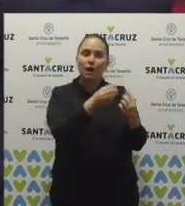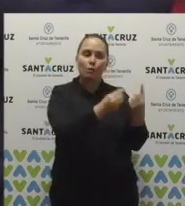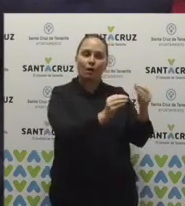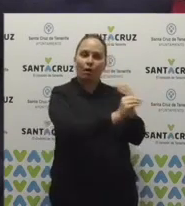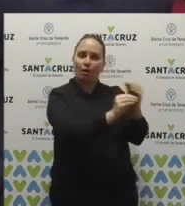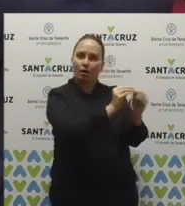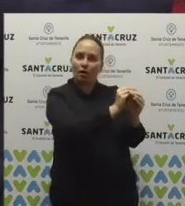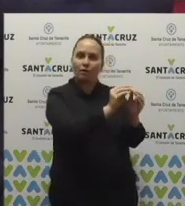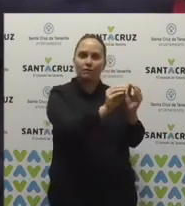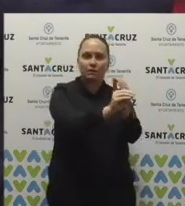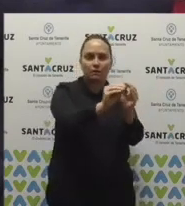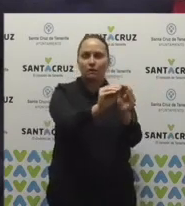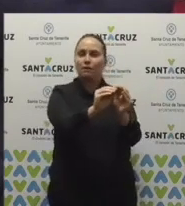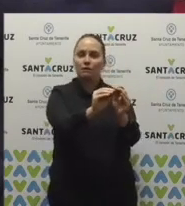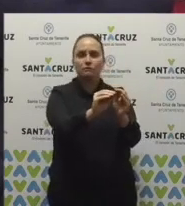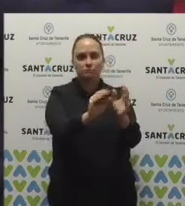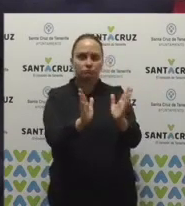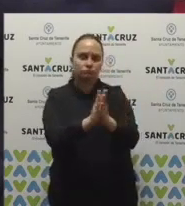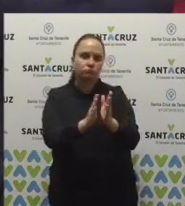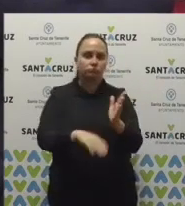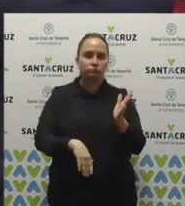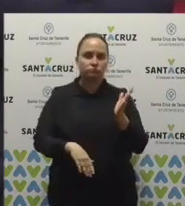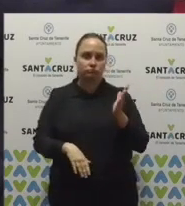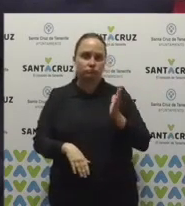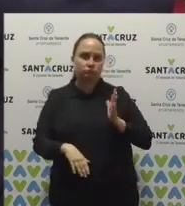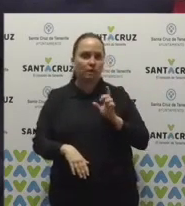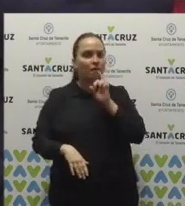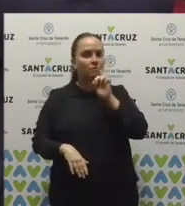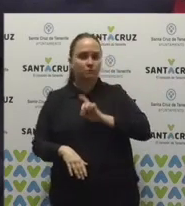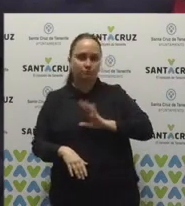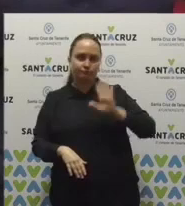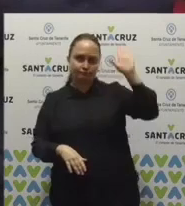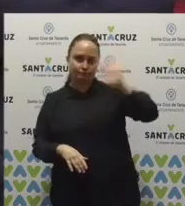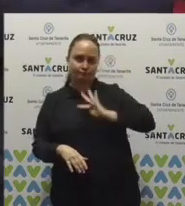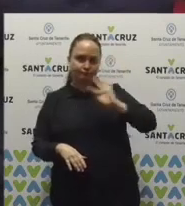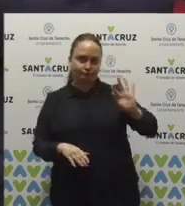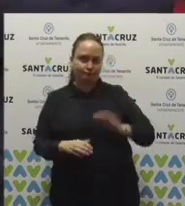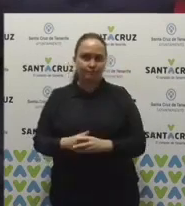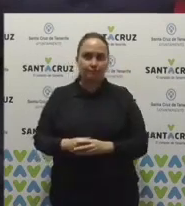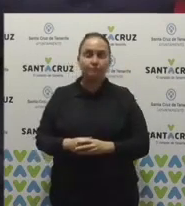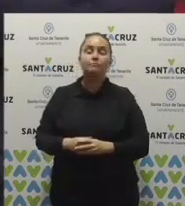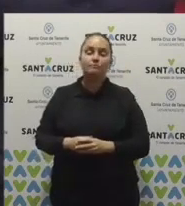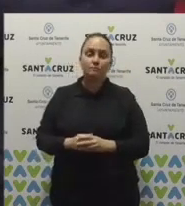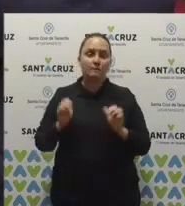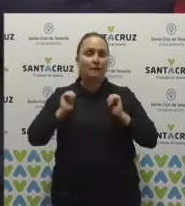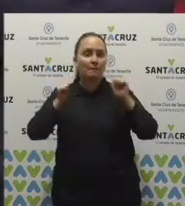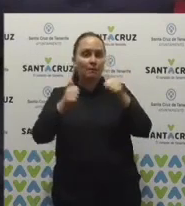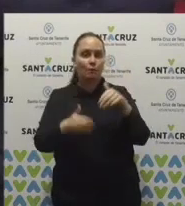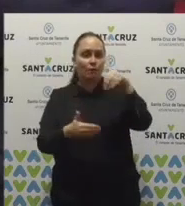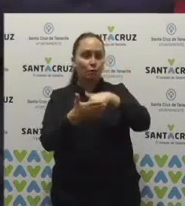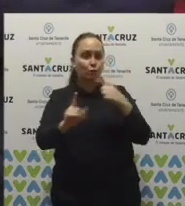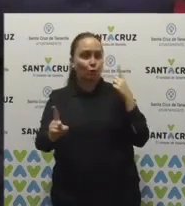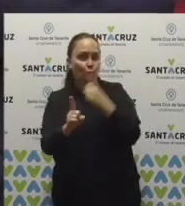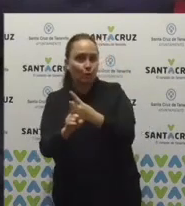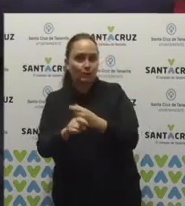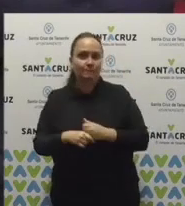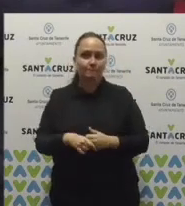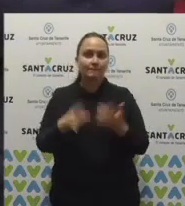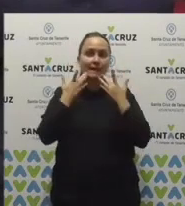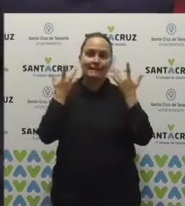su grupo nos lo hace costar lo mismo pide la palabra votos en contra las tensiones